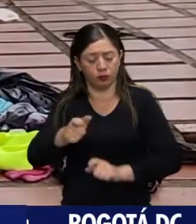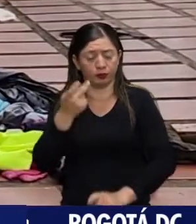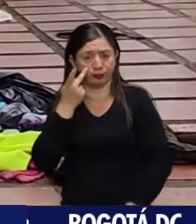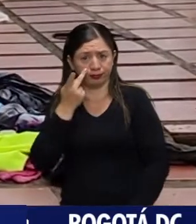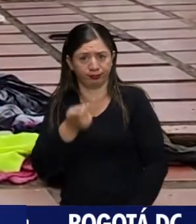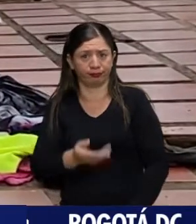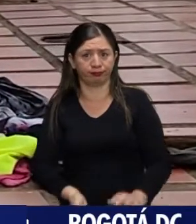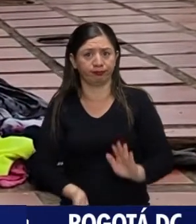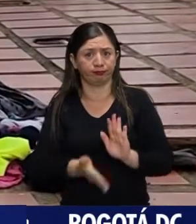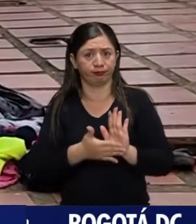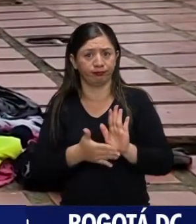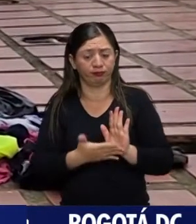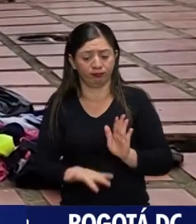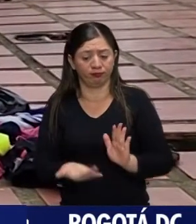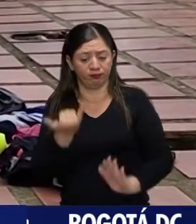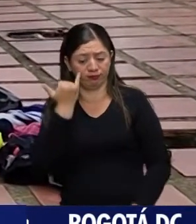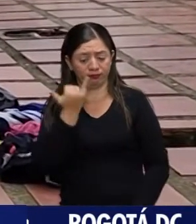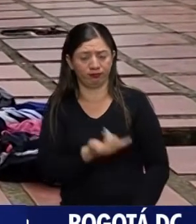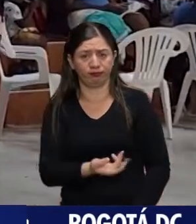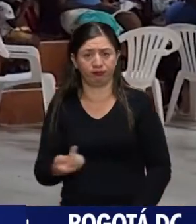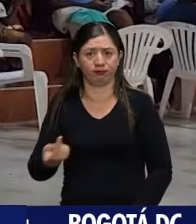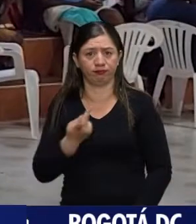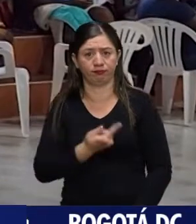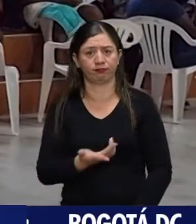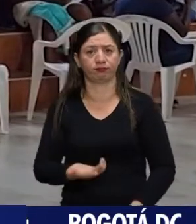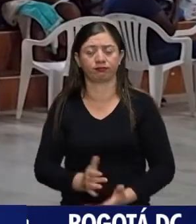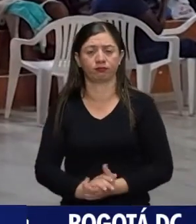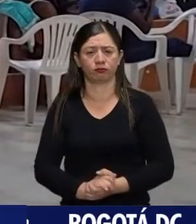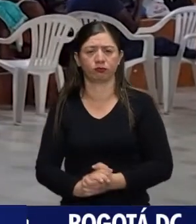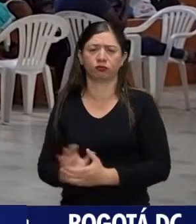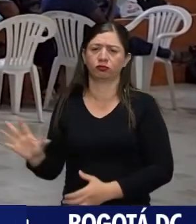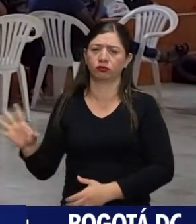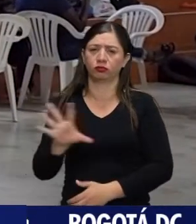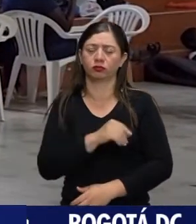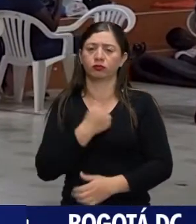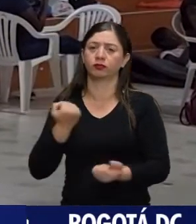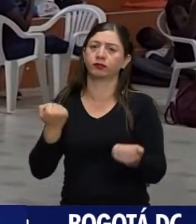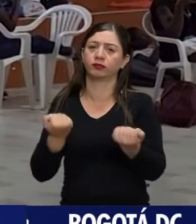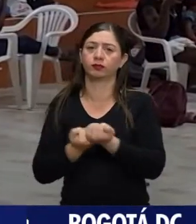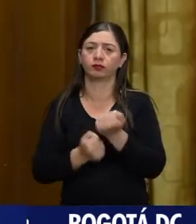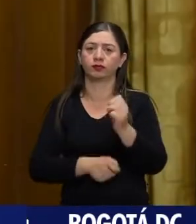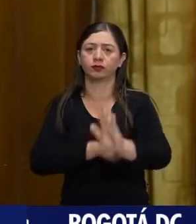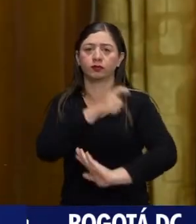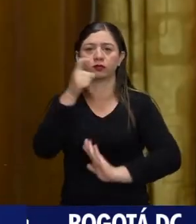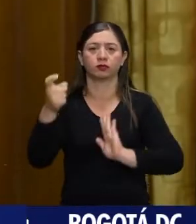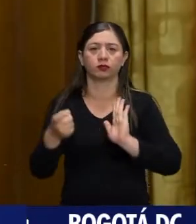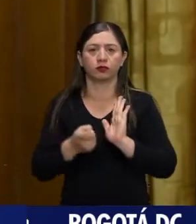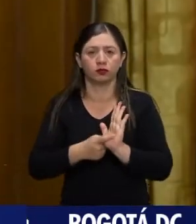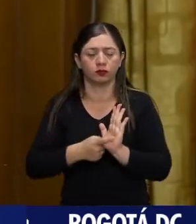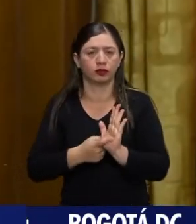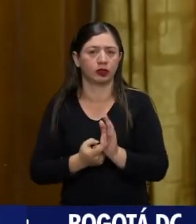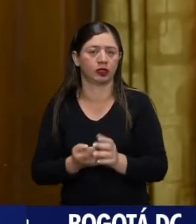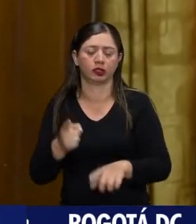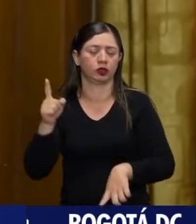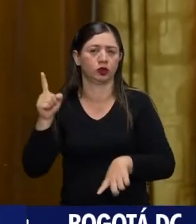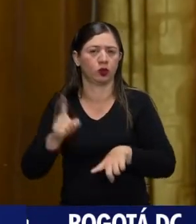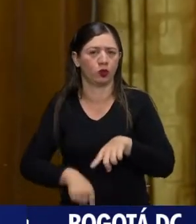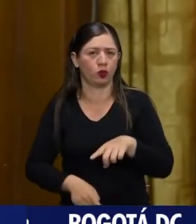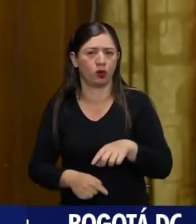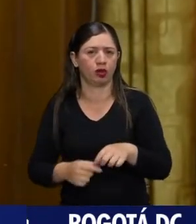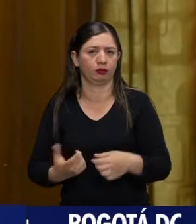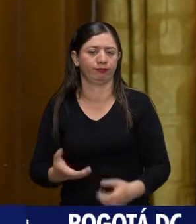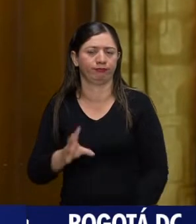y que entre todos podamos hacer un apoyo integral que nos impide a seguir teniendo